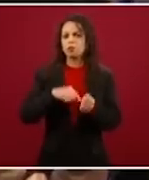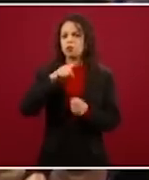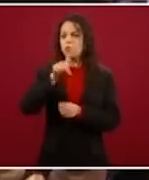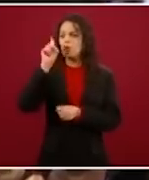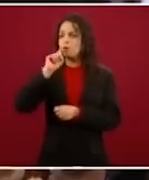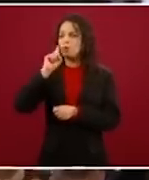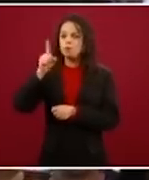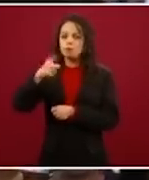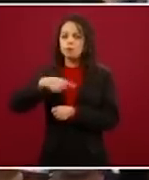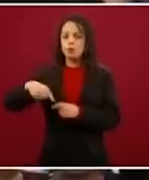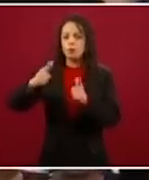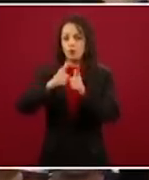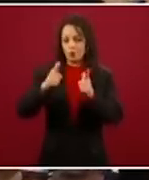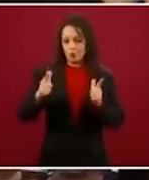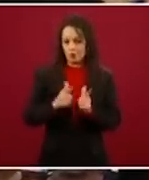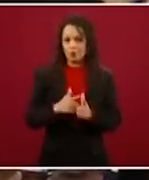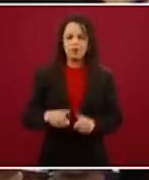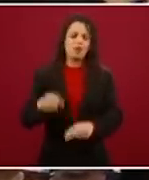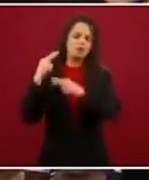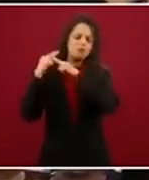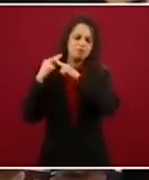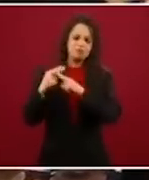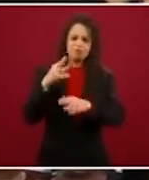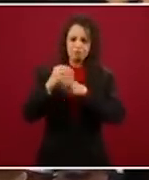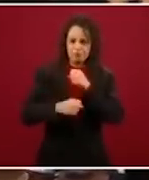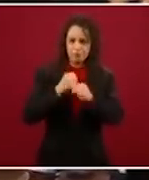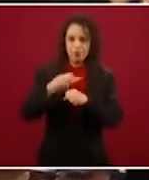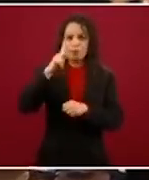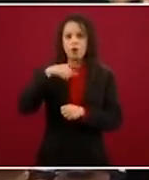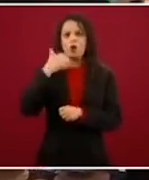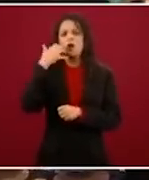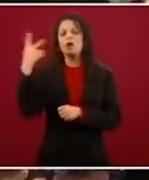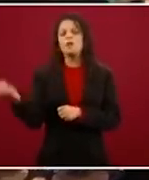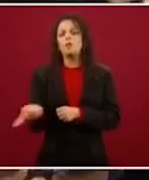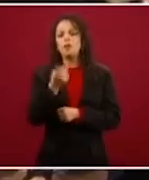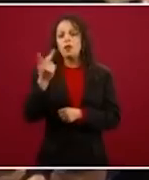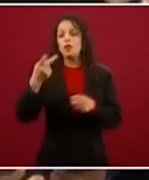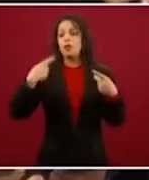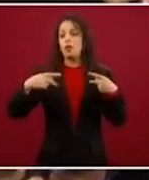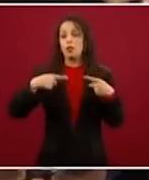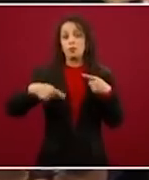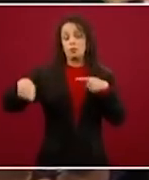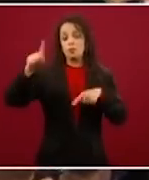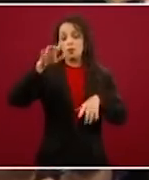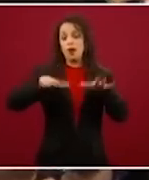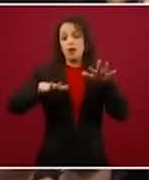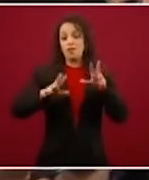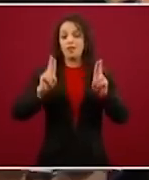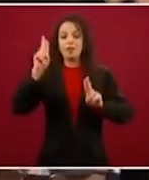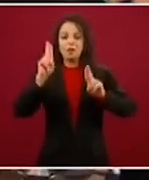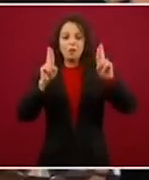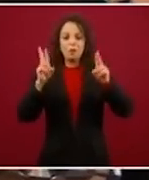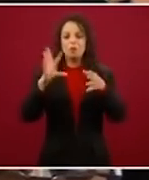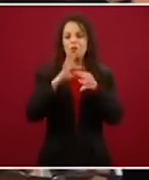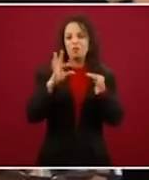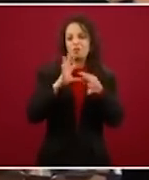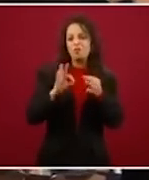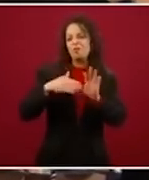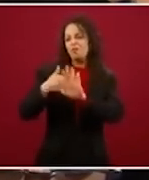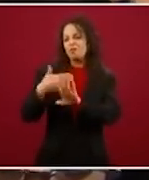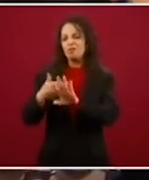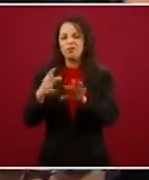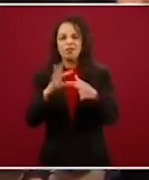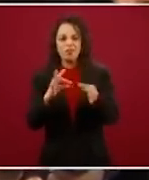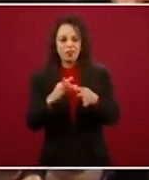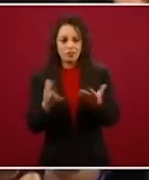muchos años. Pero bueno, quisiera preguntarle ahí sobre el tema, ya sabe, las críticas también que surgieron en redes sociales. ¿Usted no estaría pensando